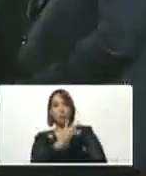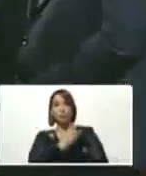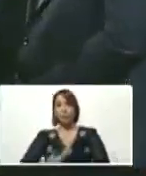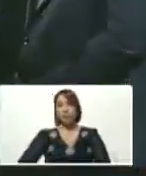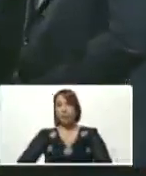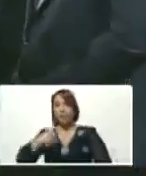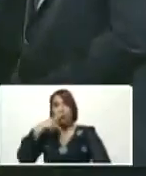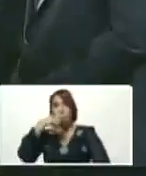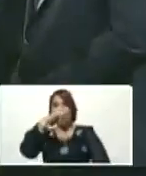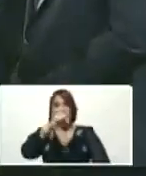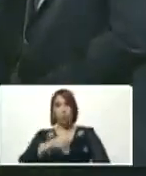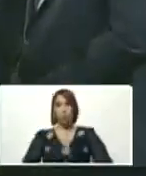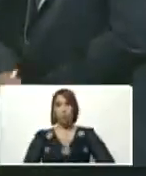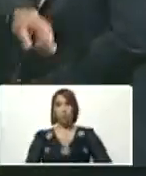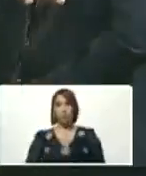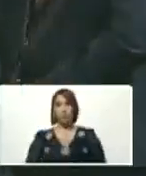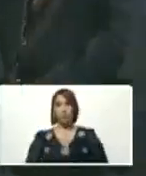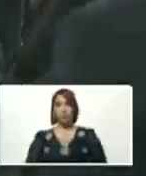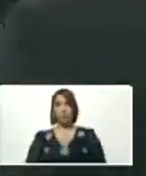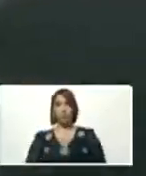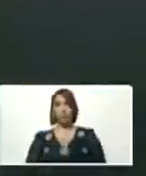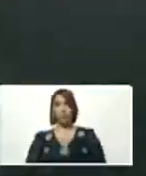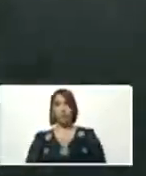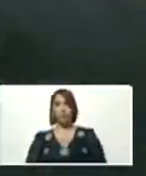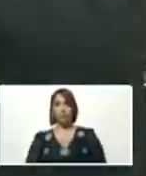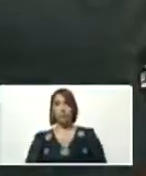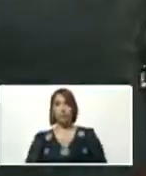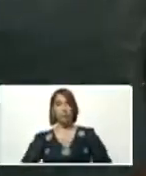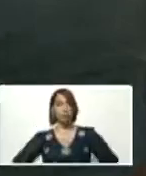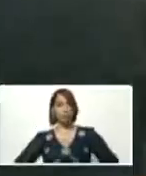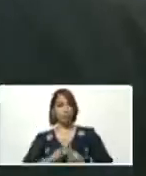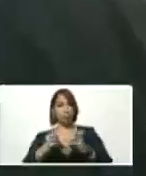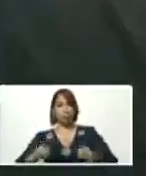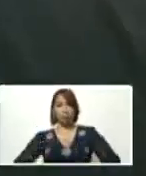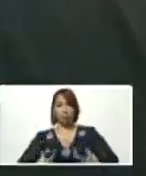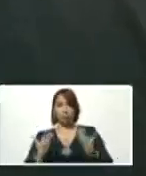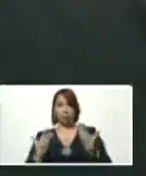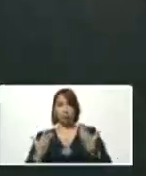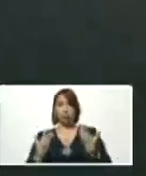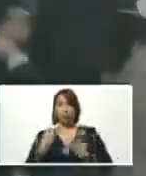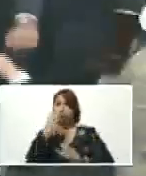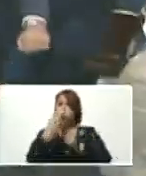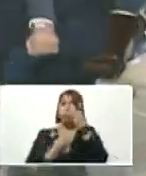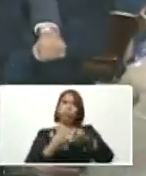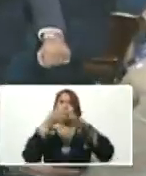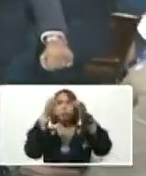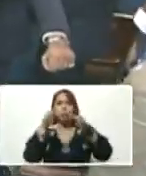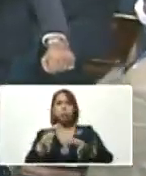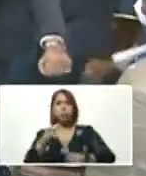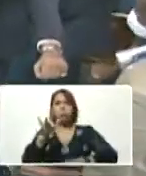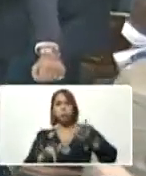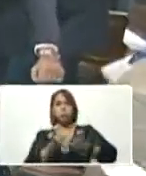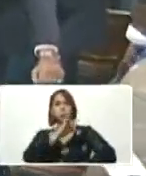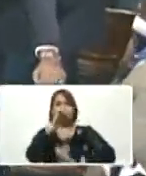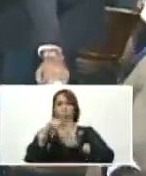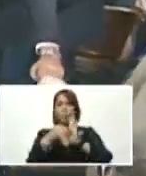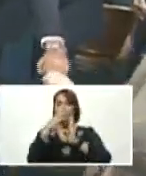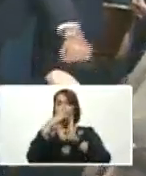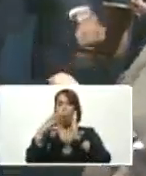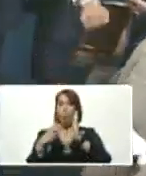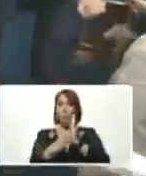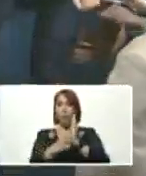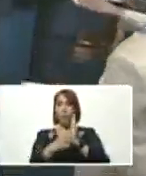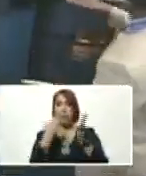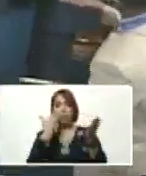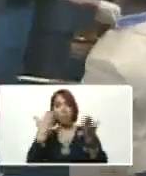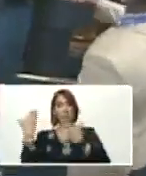República, Nicolás Maduro, en este emotivo encuentro de la visita oficial del secretario general de la OPEP. Este es un